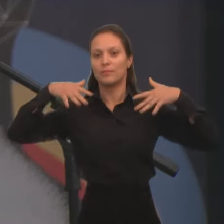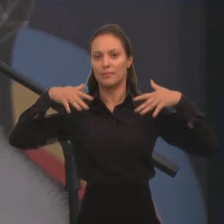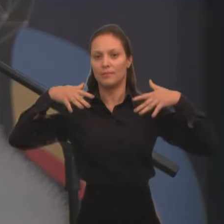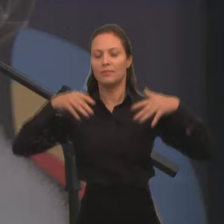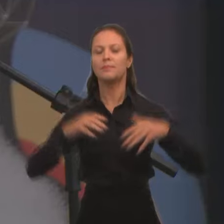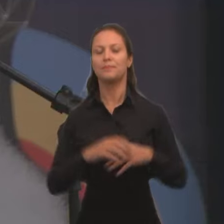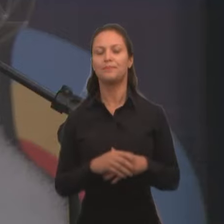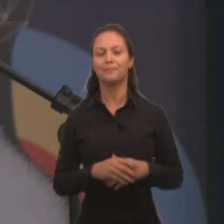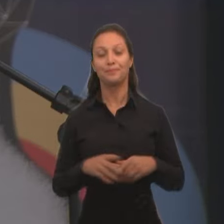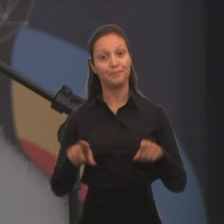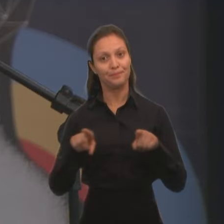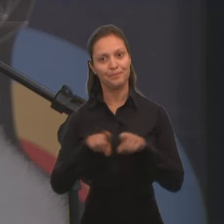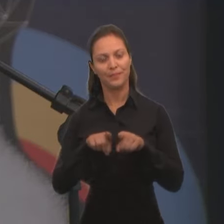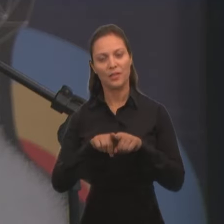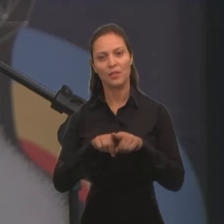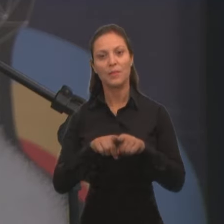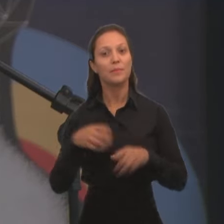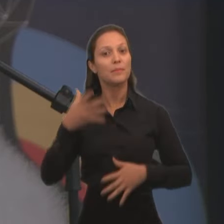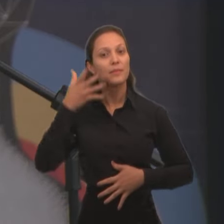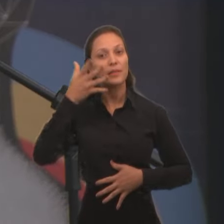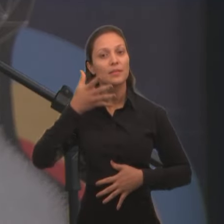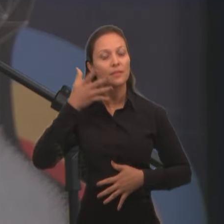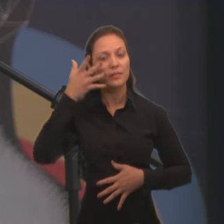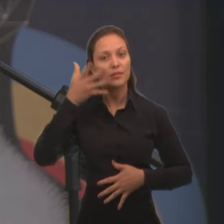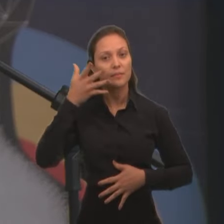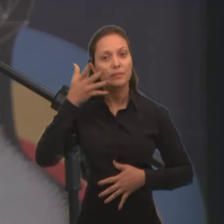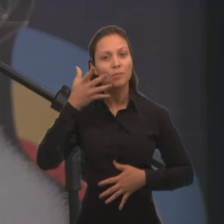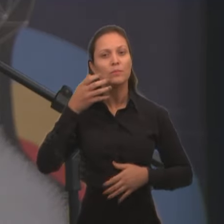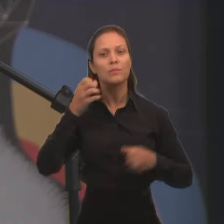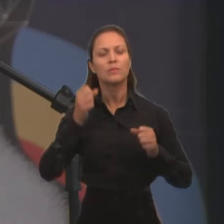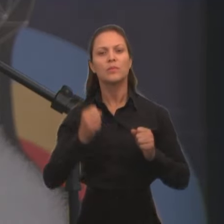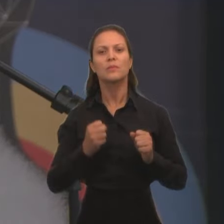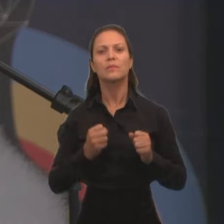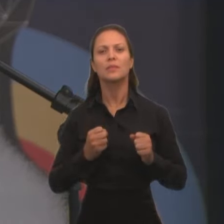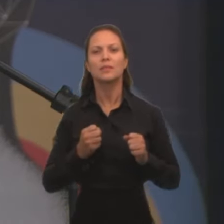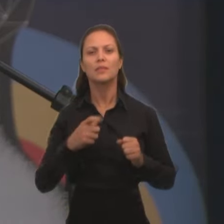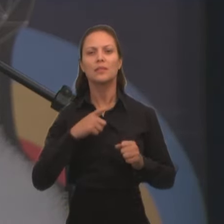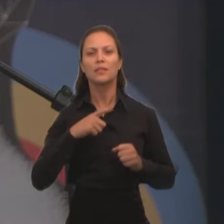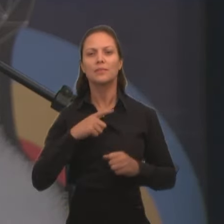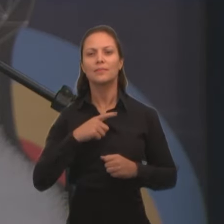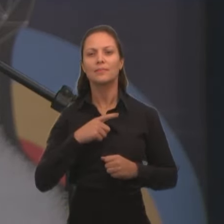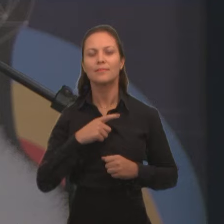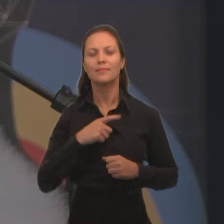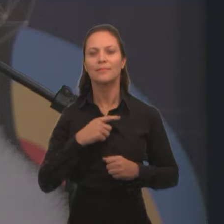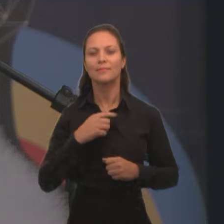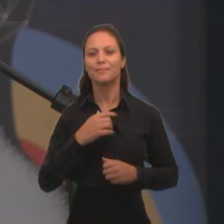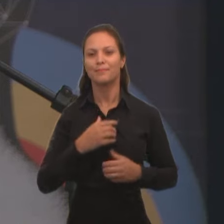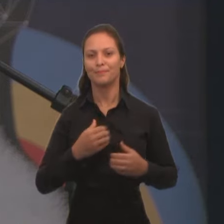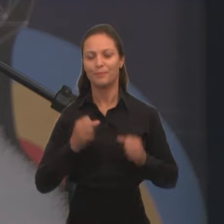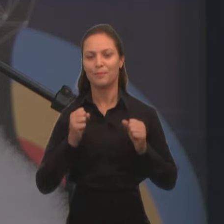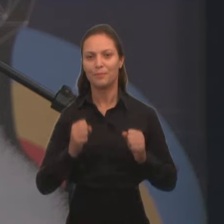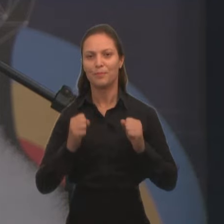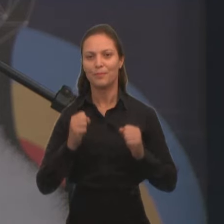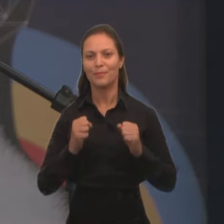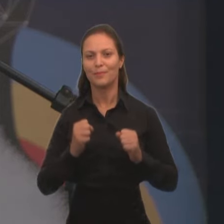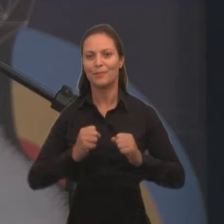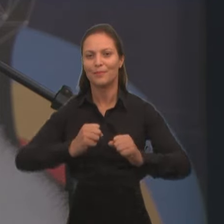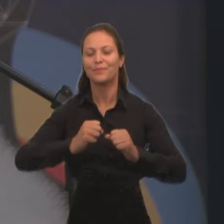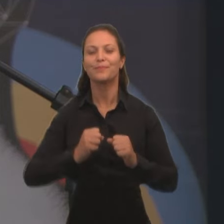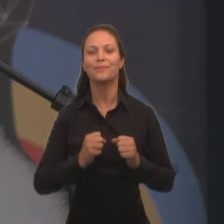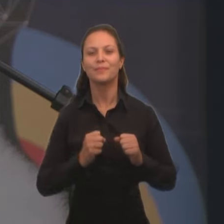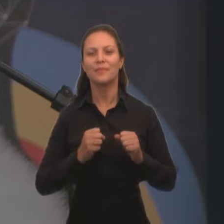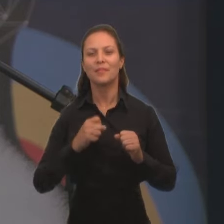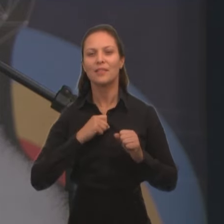la entrada del auditorio. Uno de los ponentes hará su presentación en español. Para los que lo